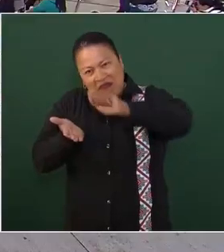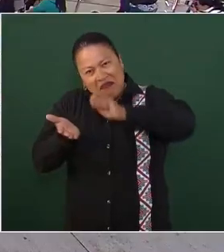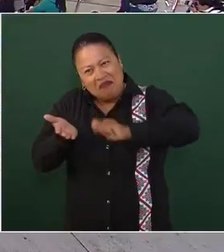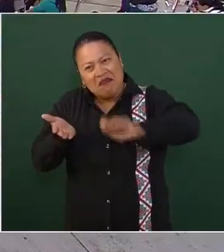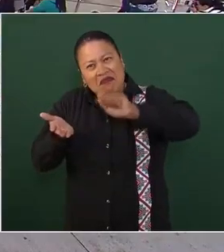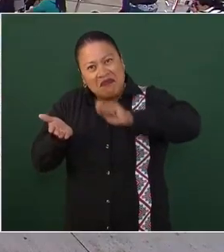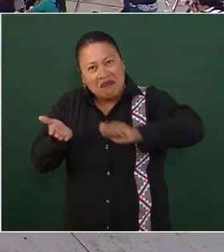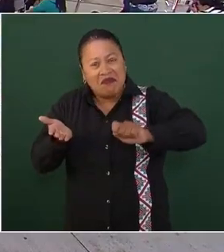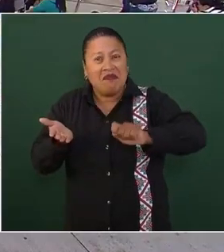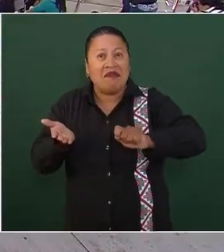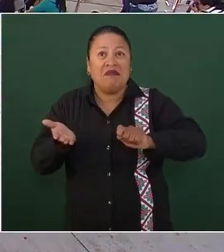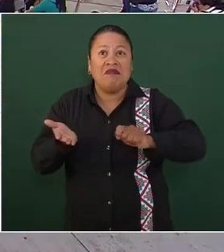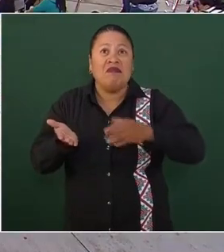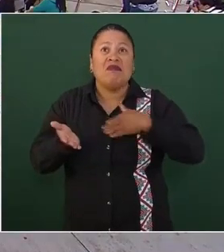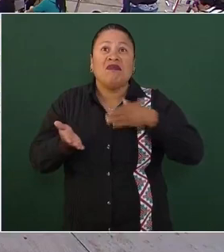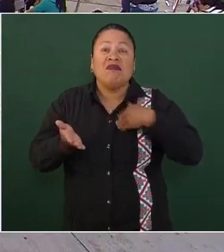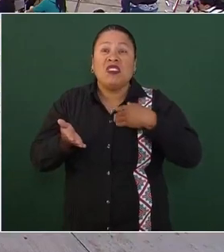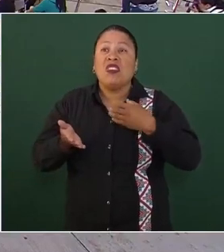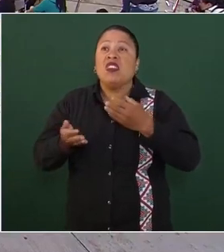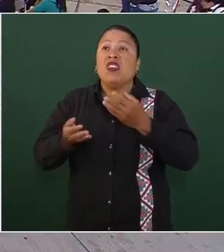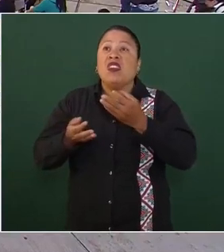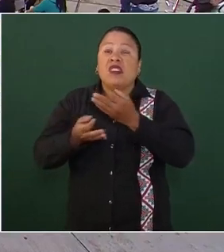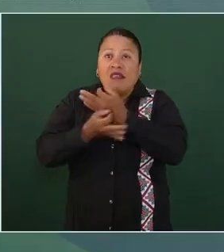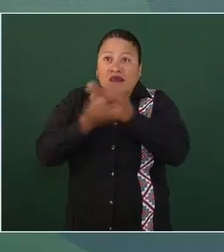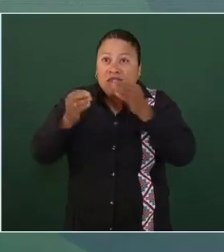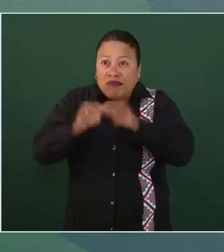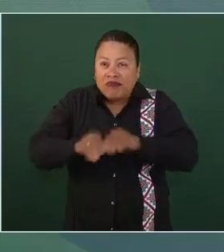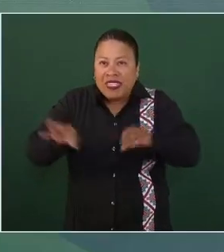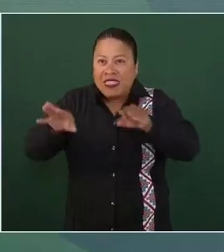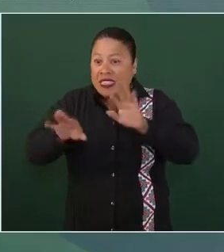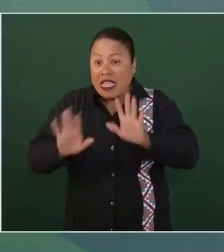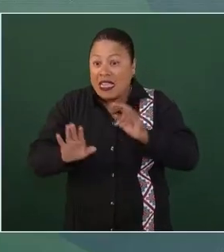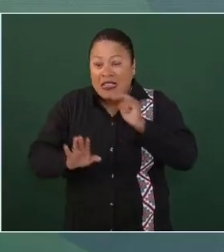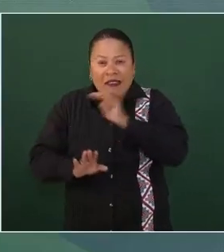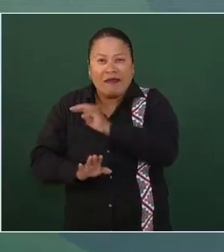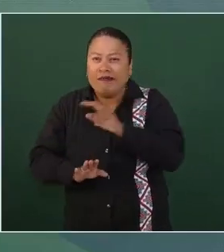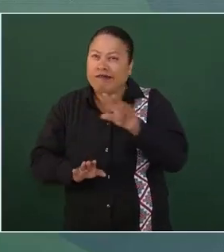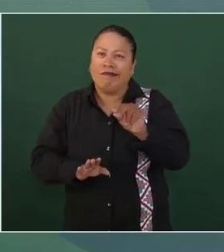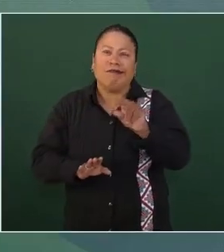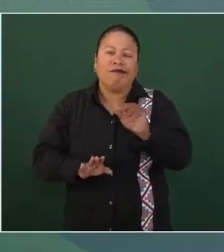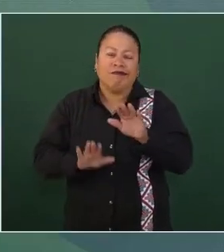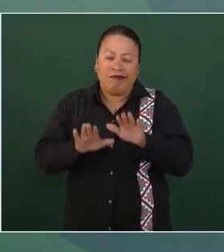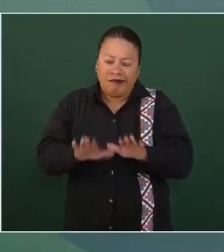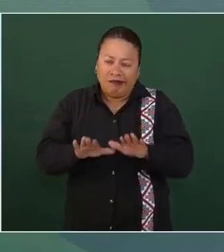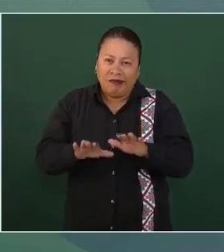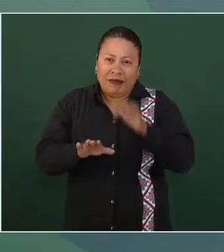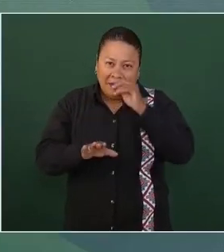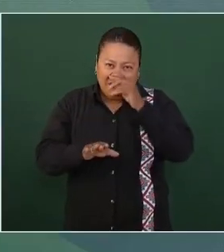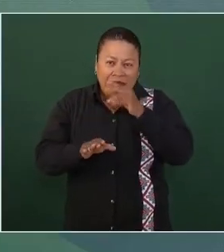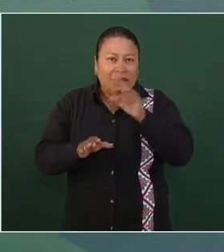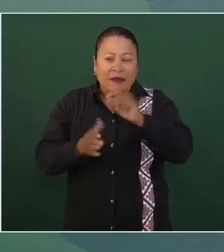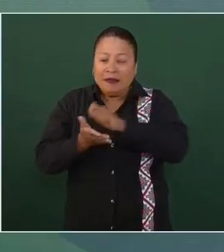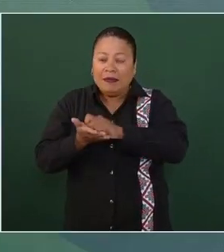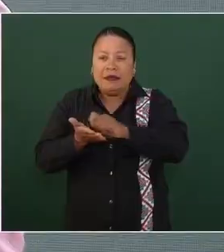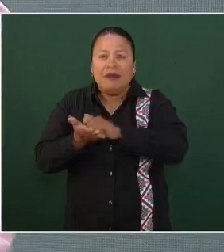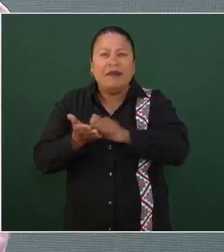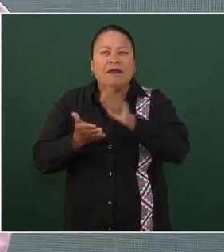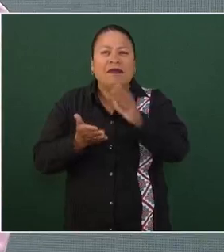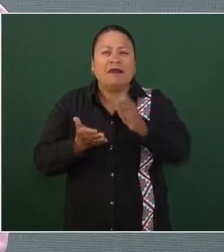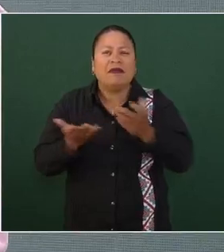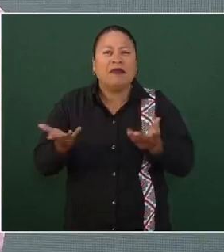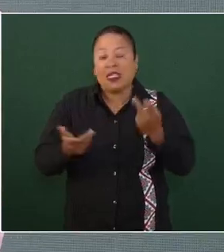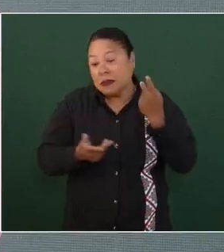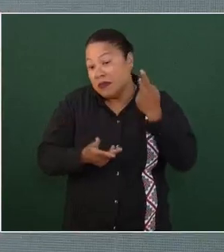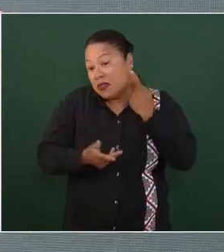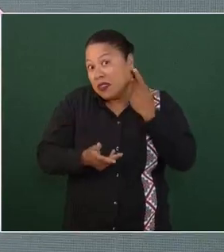pero no voy a publicar pronto precisamente por eso y no voy a escribir sobre la